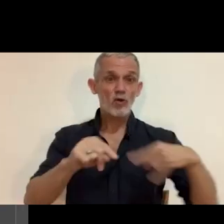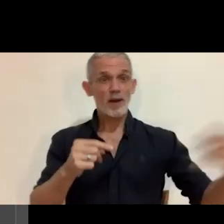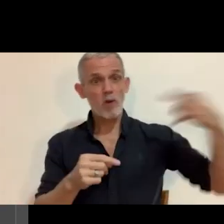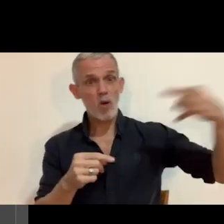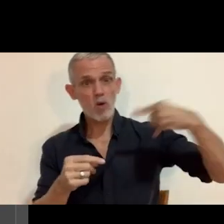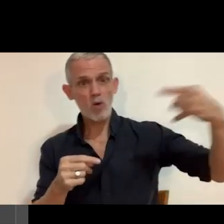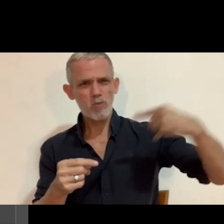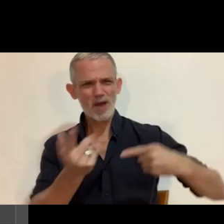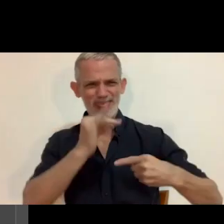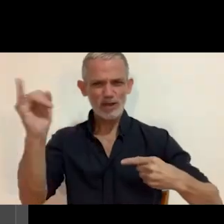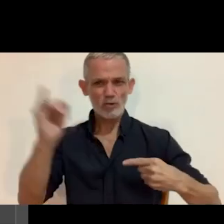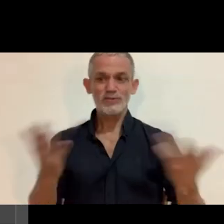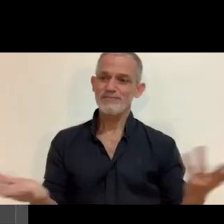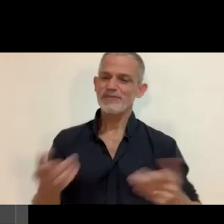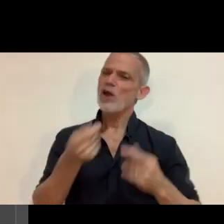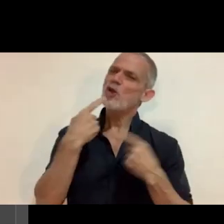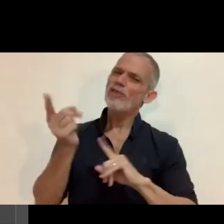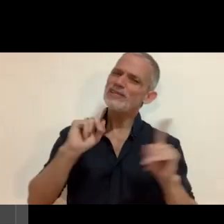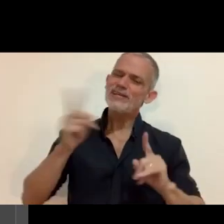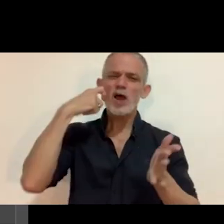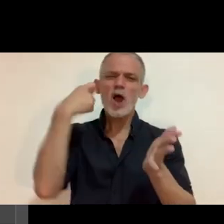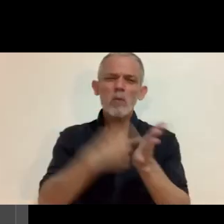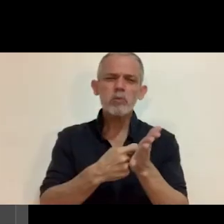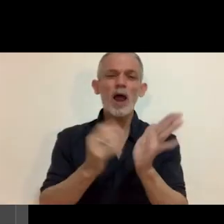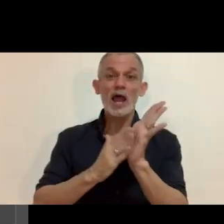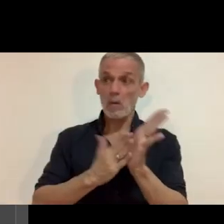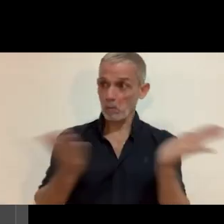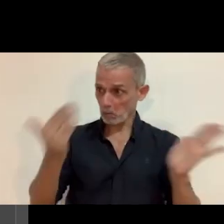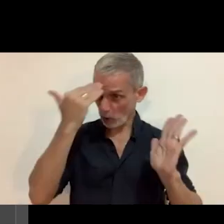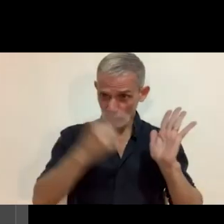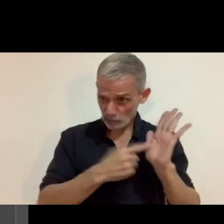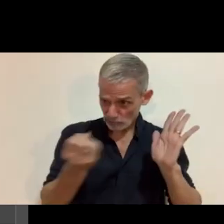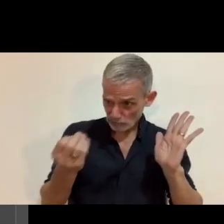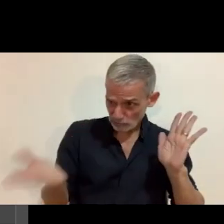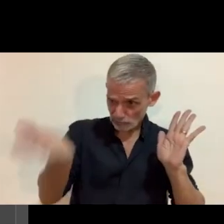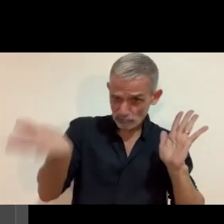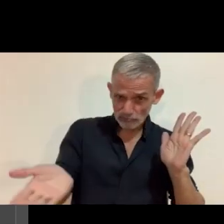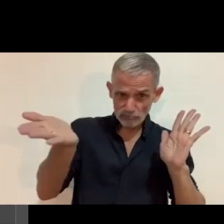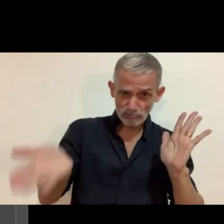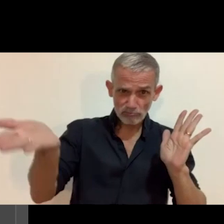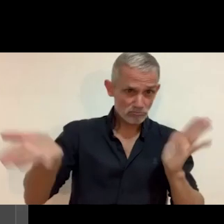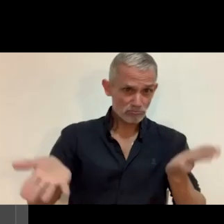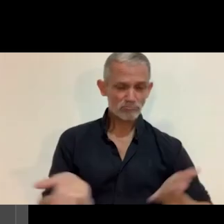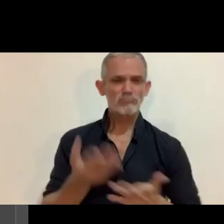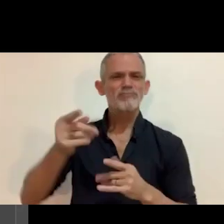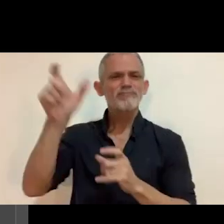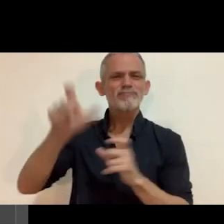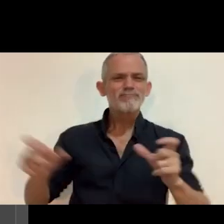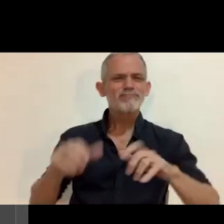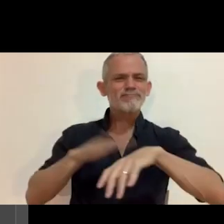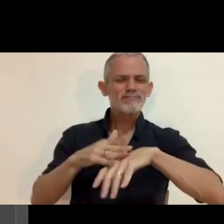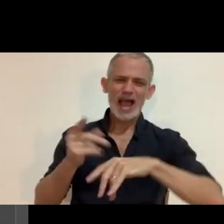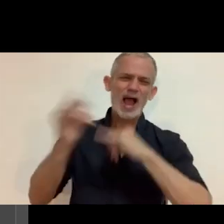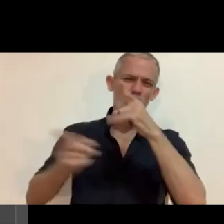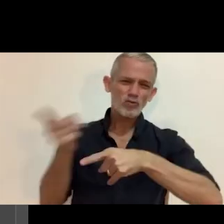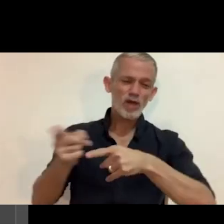no advirtiéndose violación a la garantía constitucional mencionada. Los imputados tuvieron el derecho